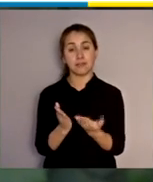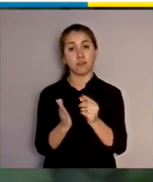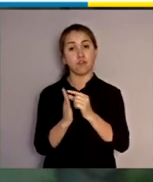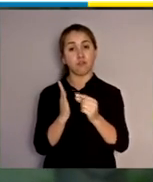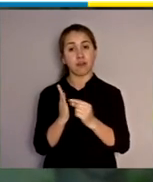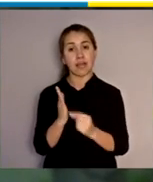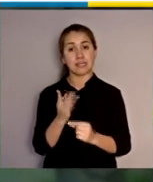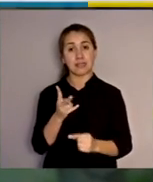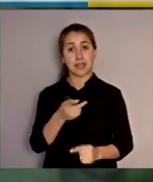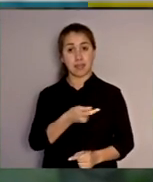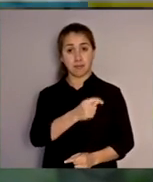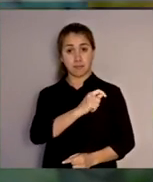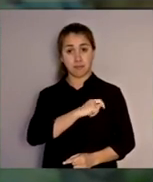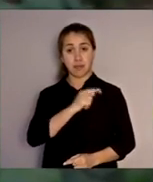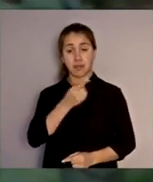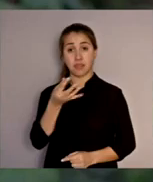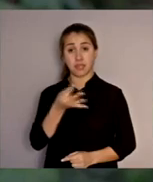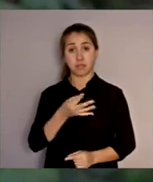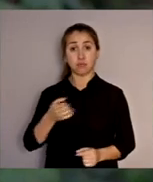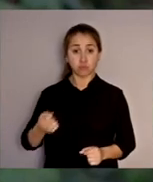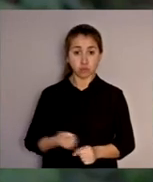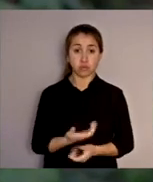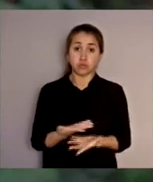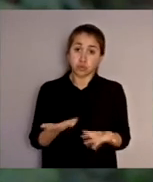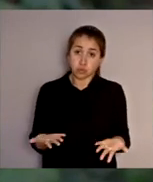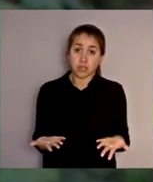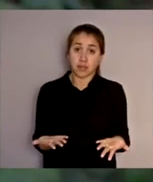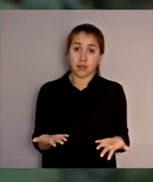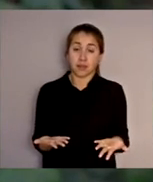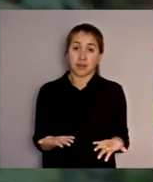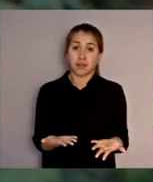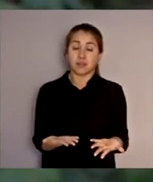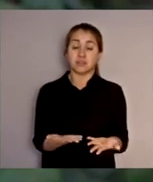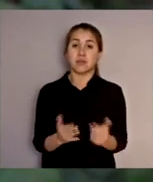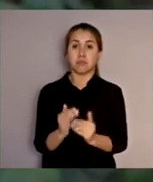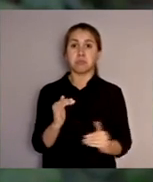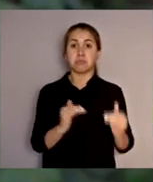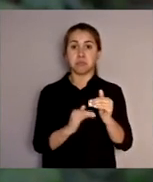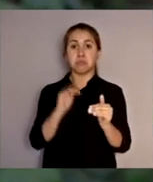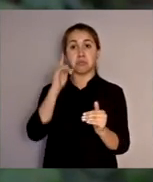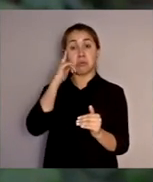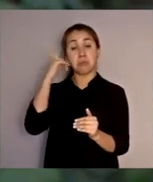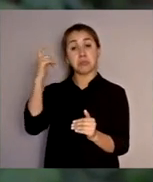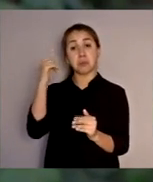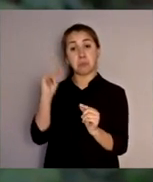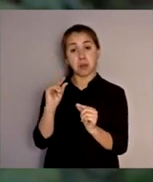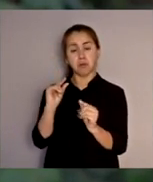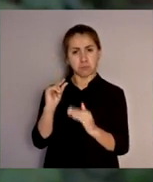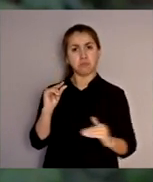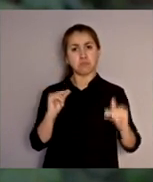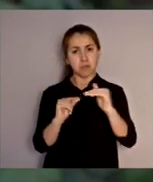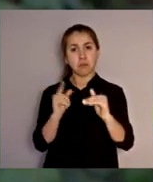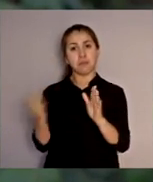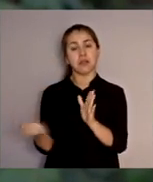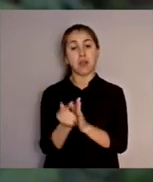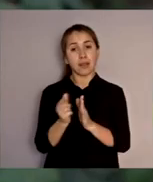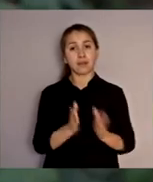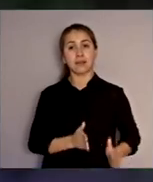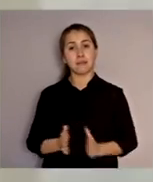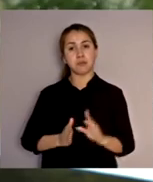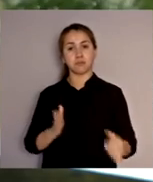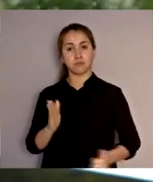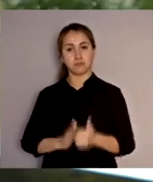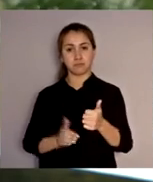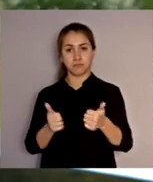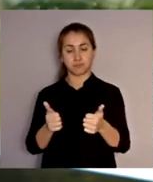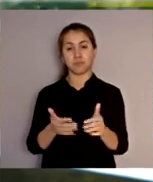Francia y España, que dijimos, chuta, superó nuestras expectativas y nos marcó que ese era el camino correcto,